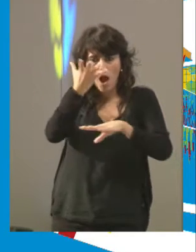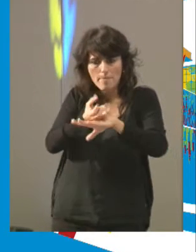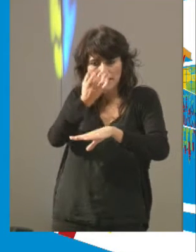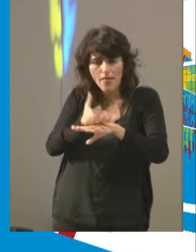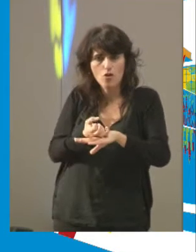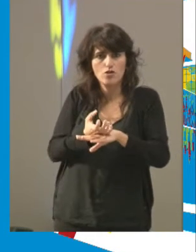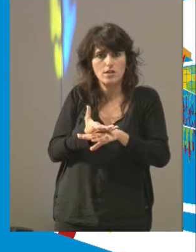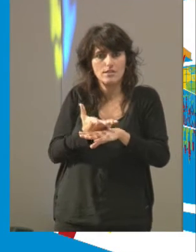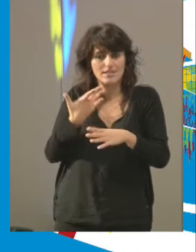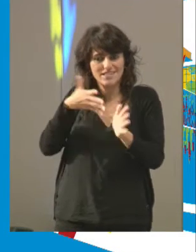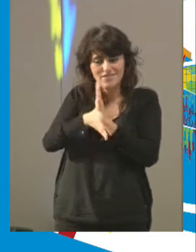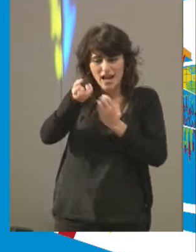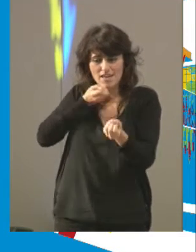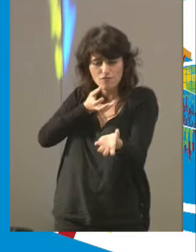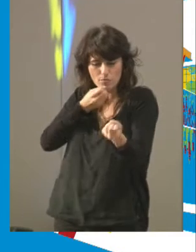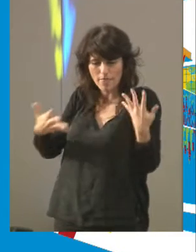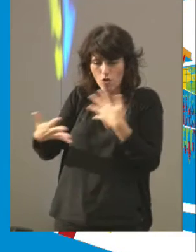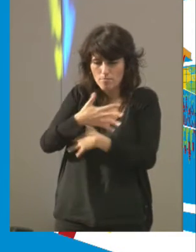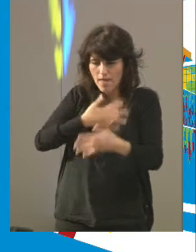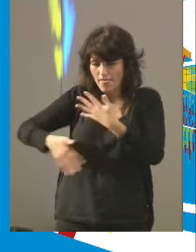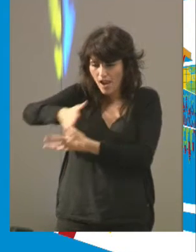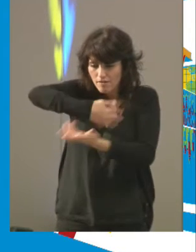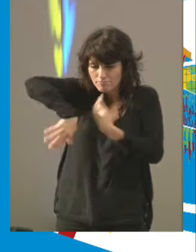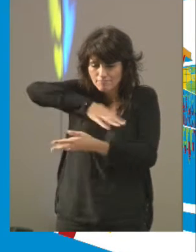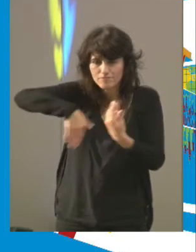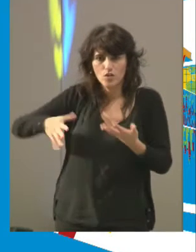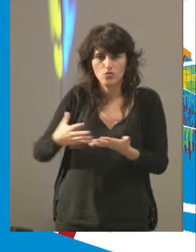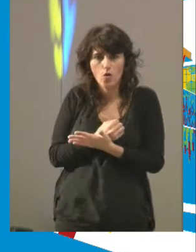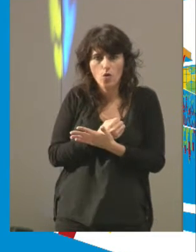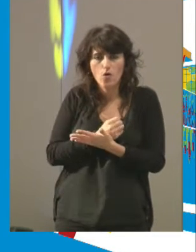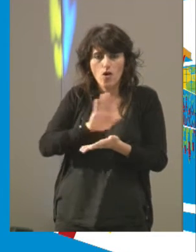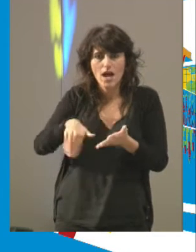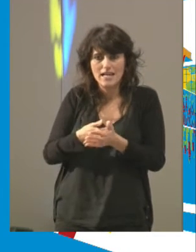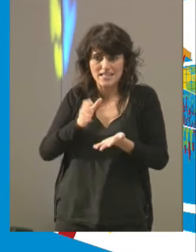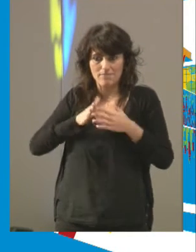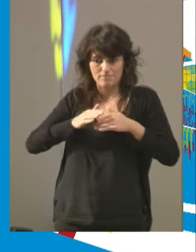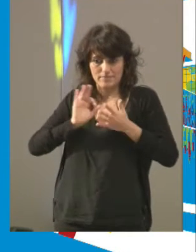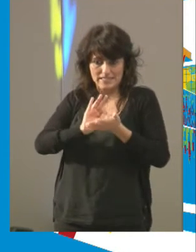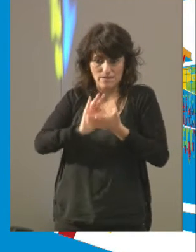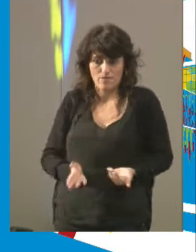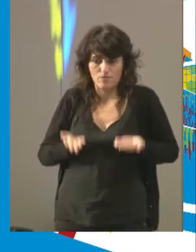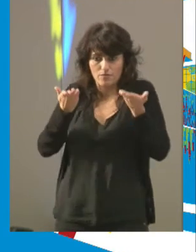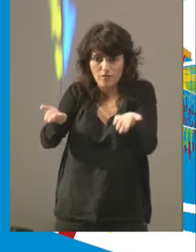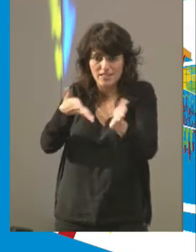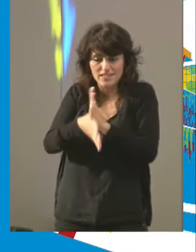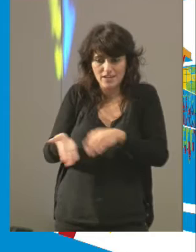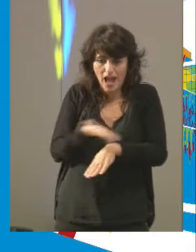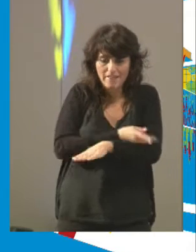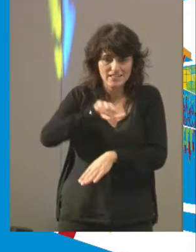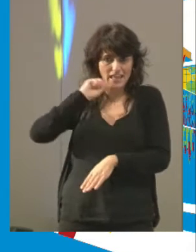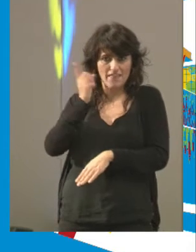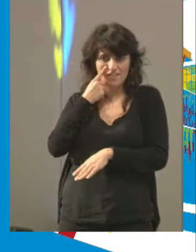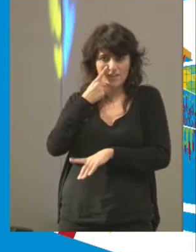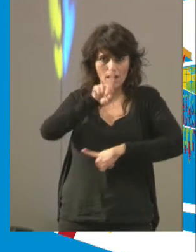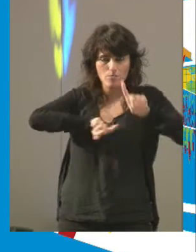estoy. Poder mezclar la información de diferentes capas, desde la red de monitorización hasta la capa de servicios, permite identificar los problemas y darle